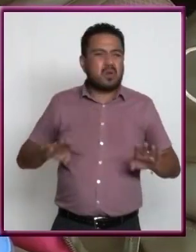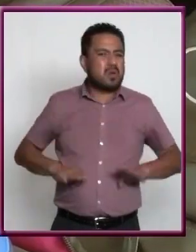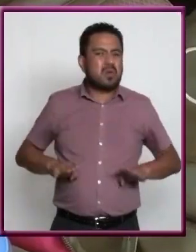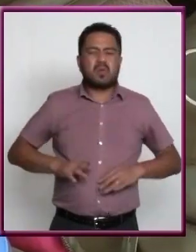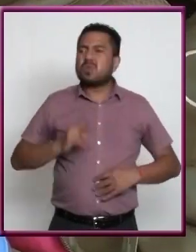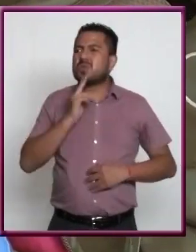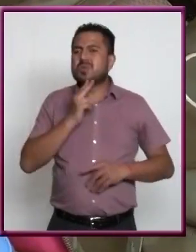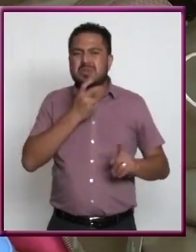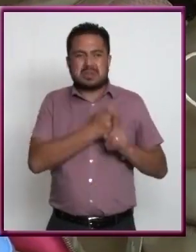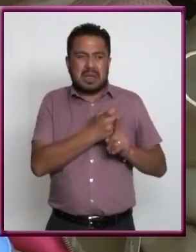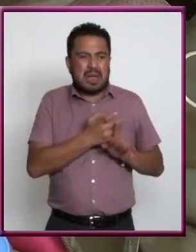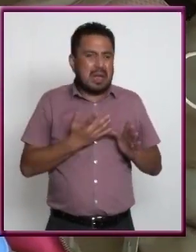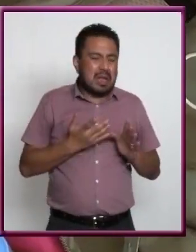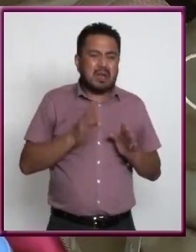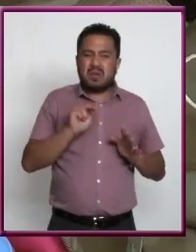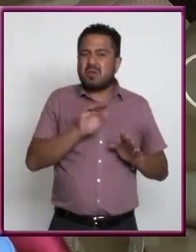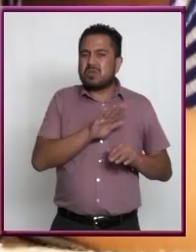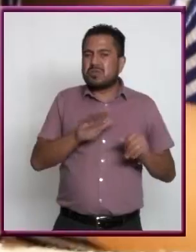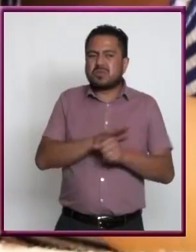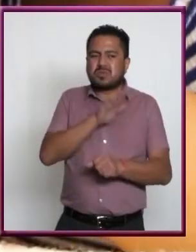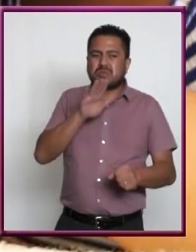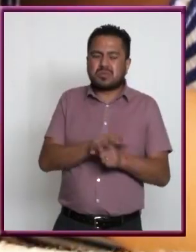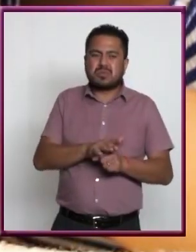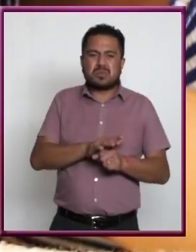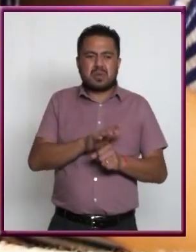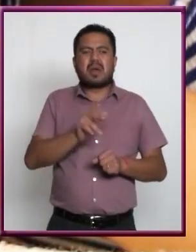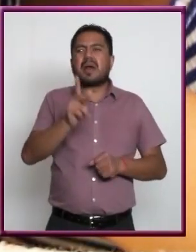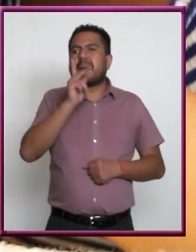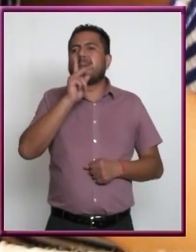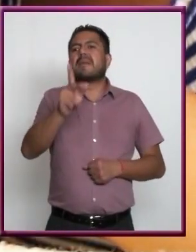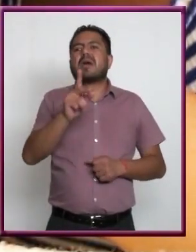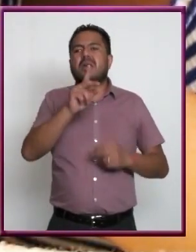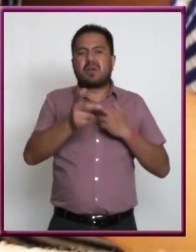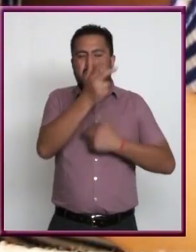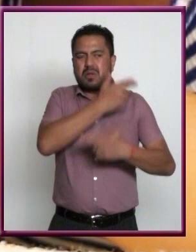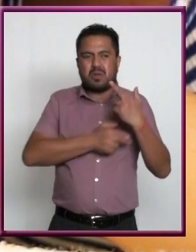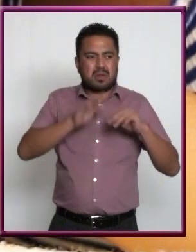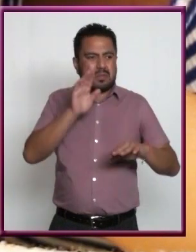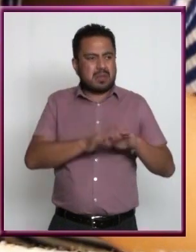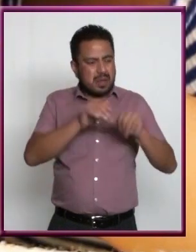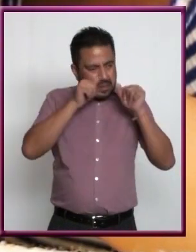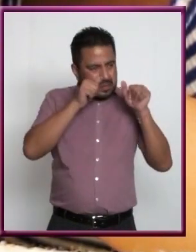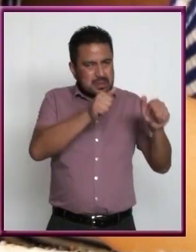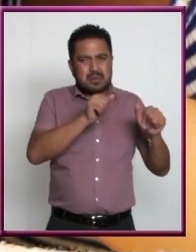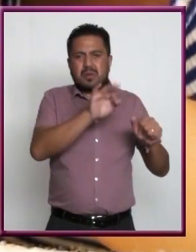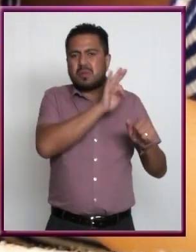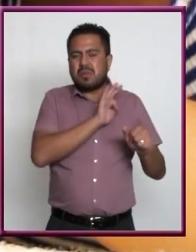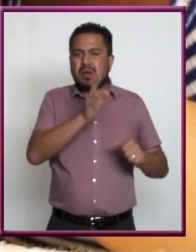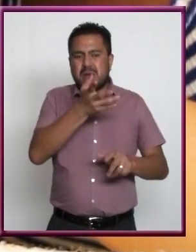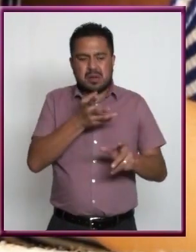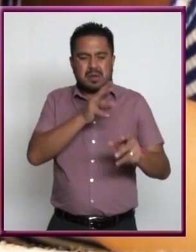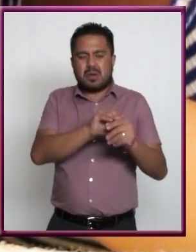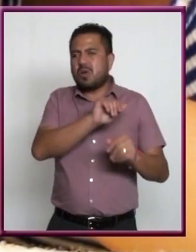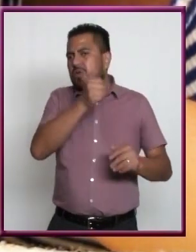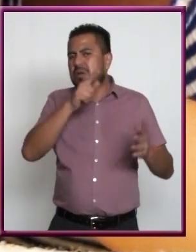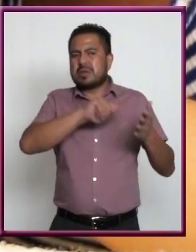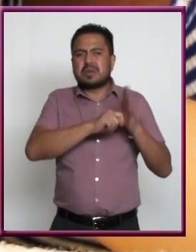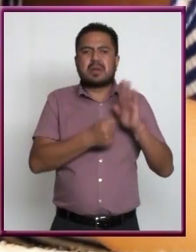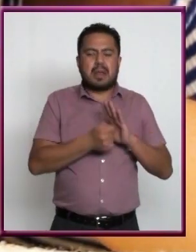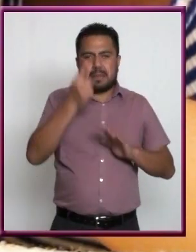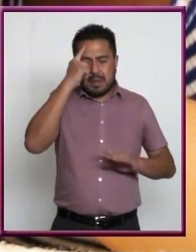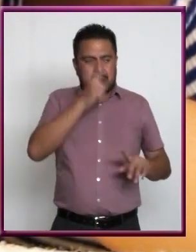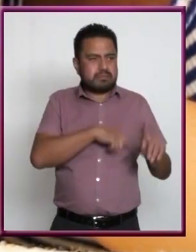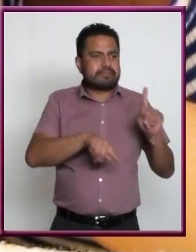cómodo usando esta herramienta o no es suficiente pronunciar la palabra para volver a la concentración, puedes emplear otras técnicas